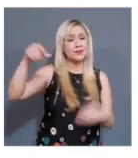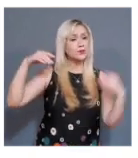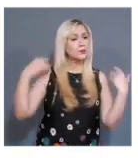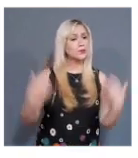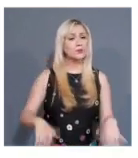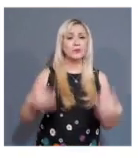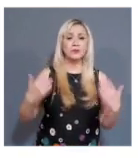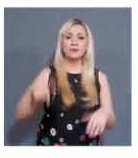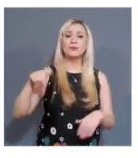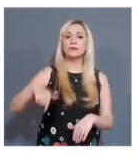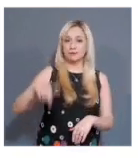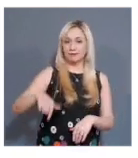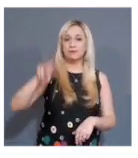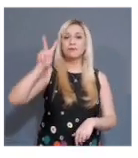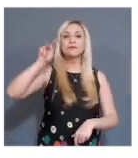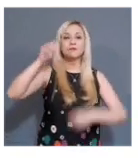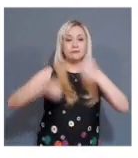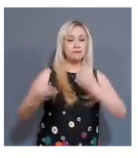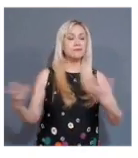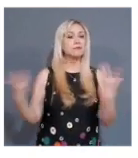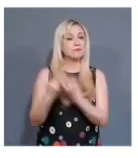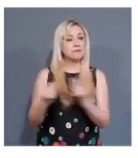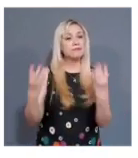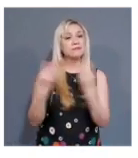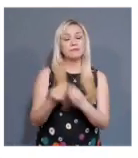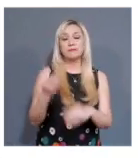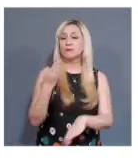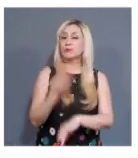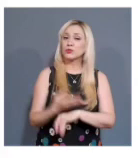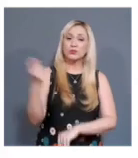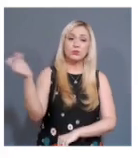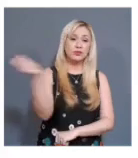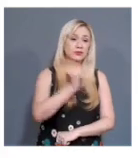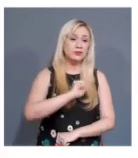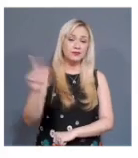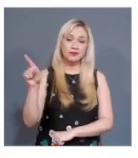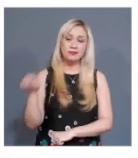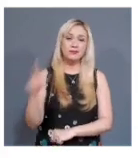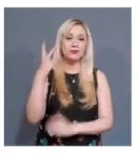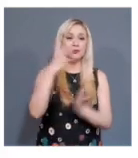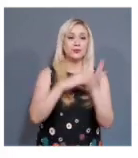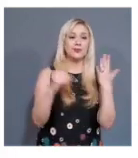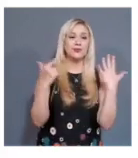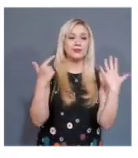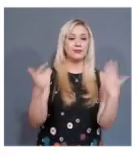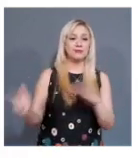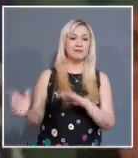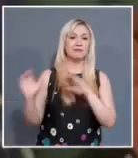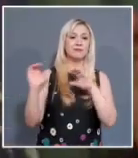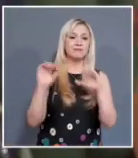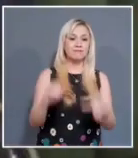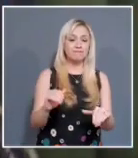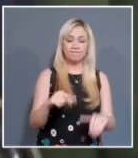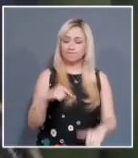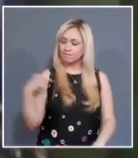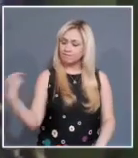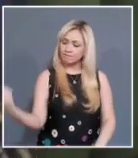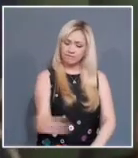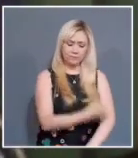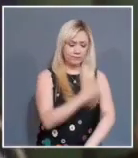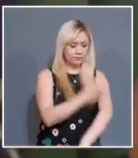Poder Judicial de la Federación desde su ingreso en el año 2007. A nombre de todos los integrantes de este